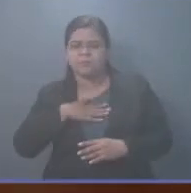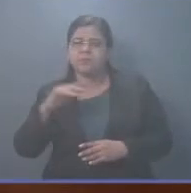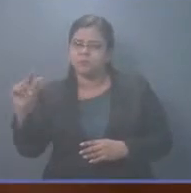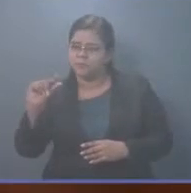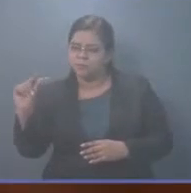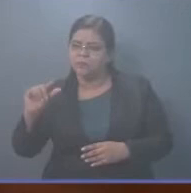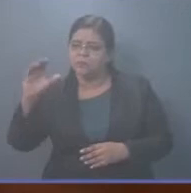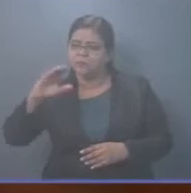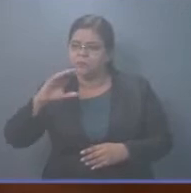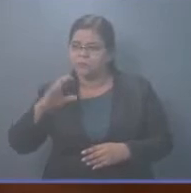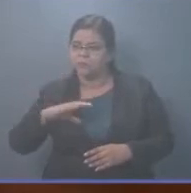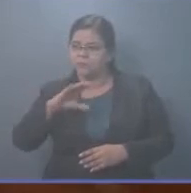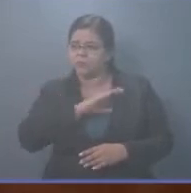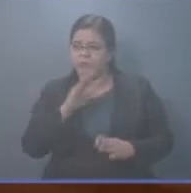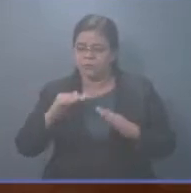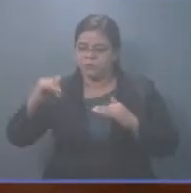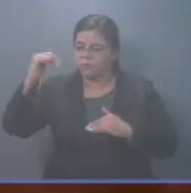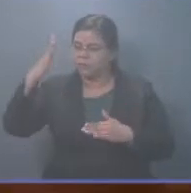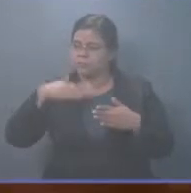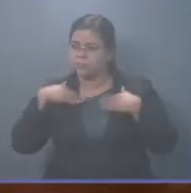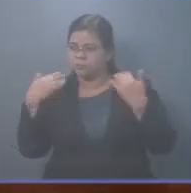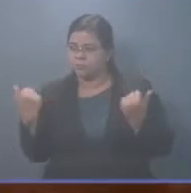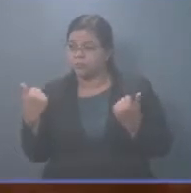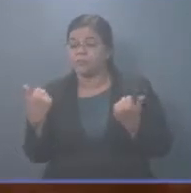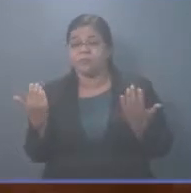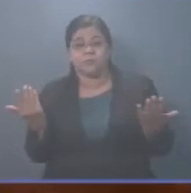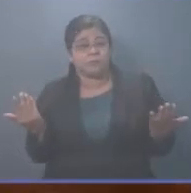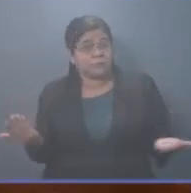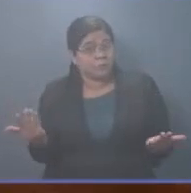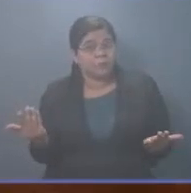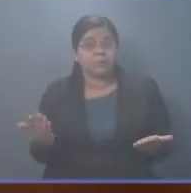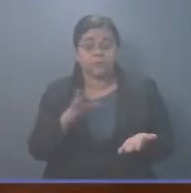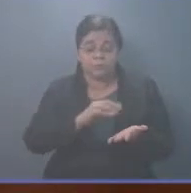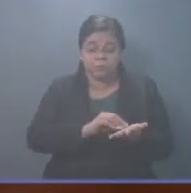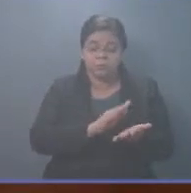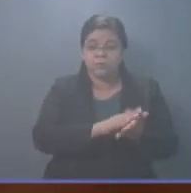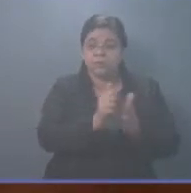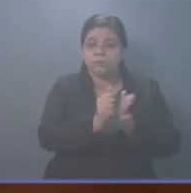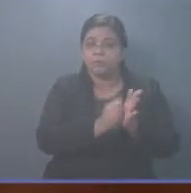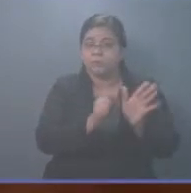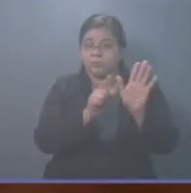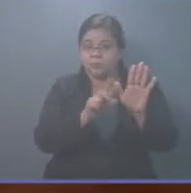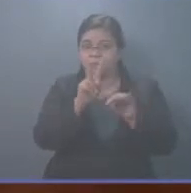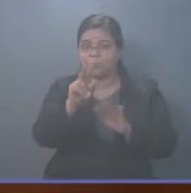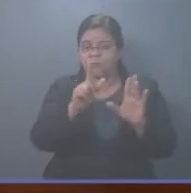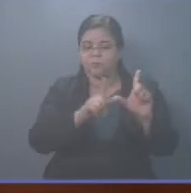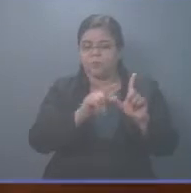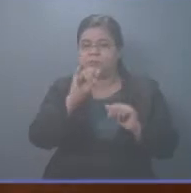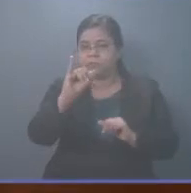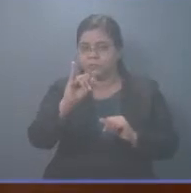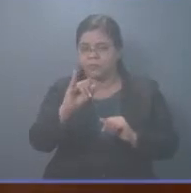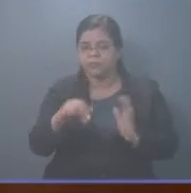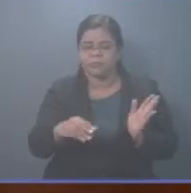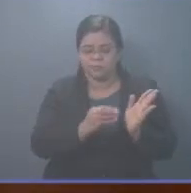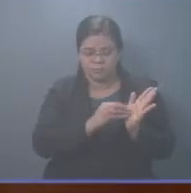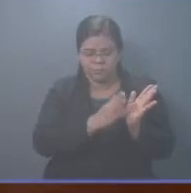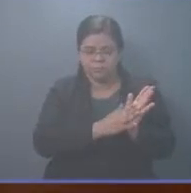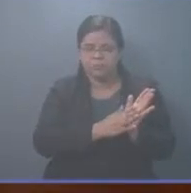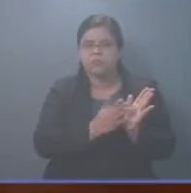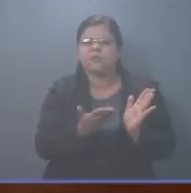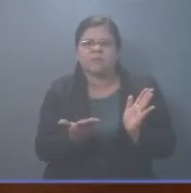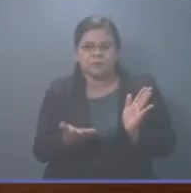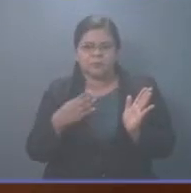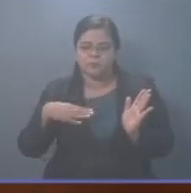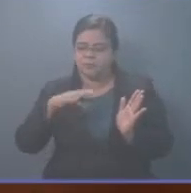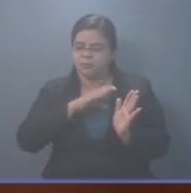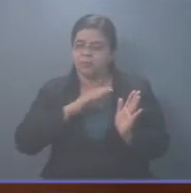Consejo Superior de Salud Pública. Pero a la luz de lo que expresa el artículo 62, literal I del decreto analizado, sería el